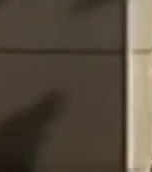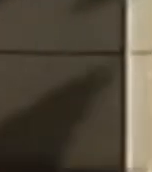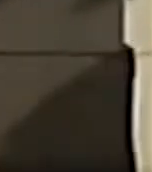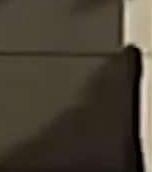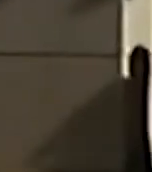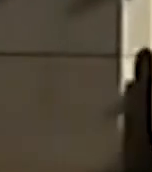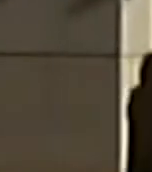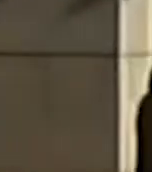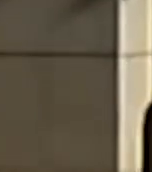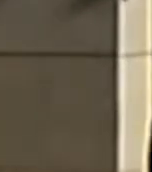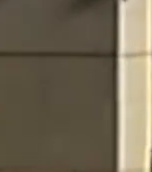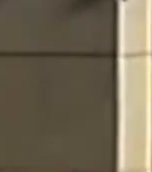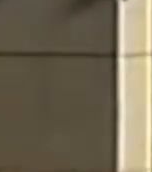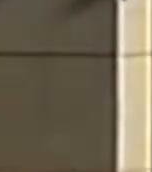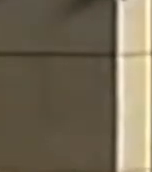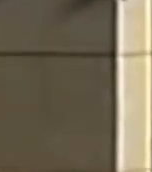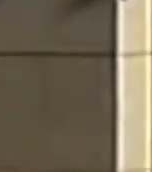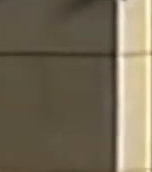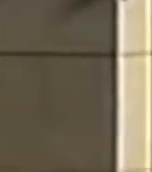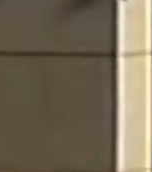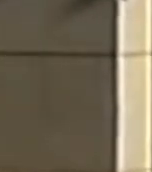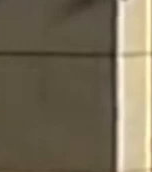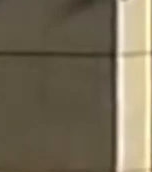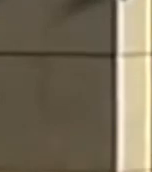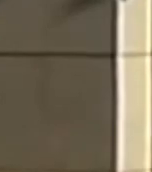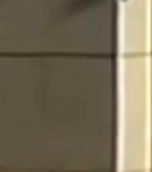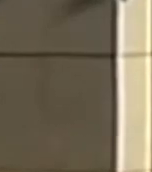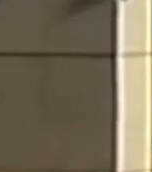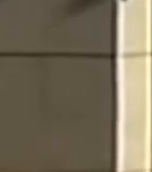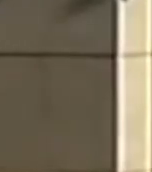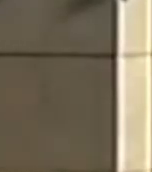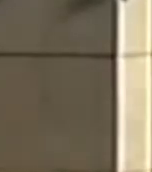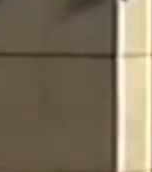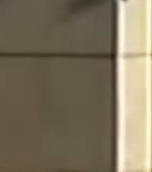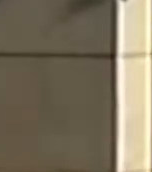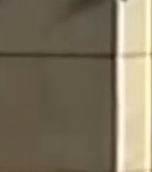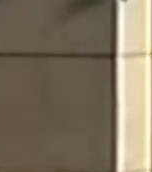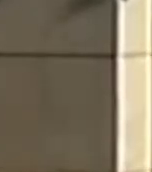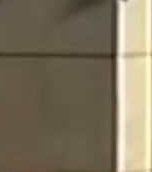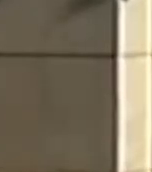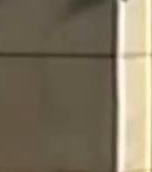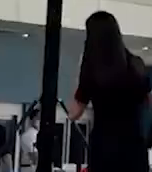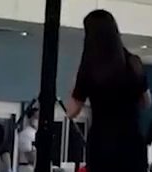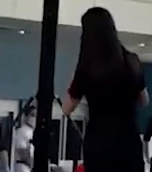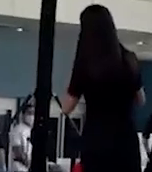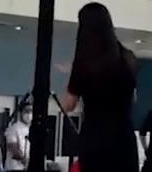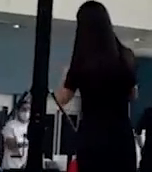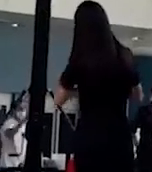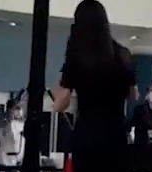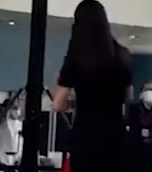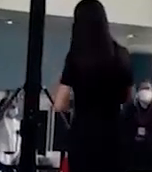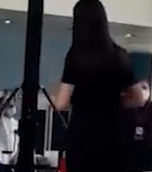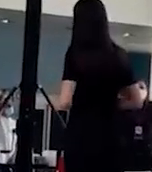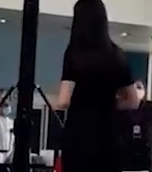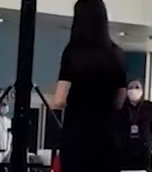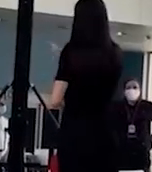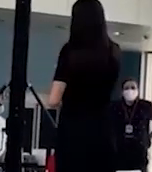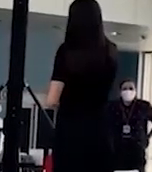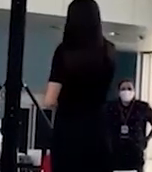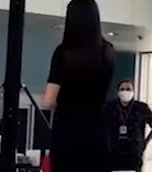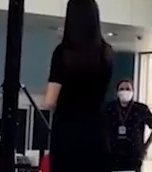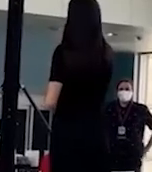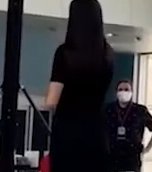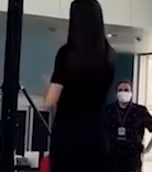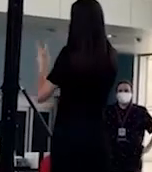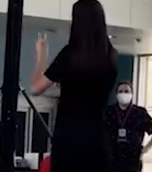esta financiación interna que tenía ha sido muy opaca, como nos ha dicho Cánovas, que vaya nombre, de la ex senadora de Podemos,